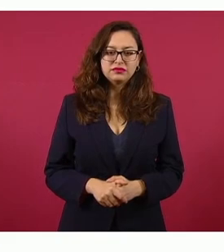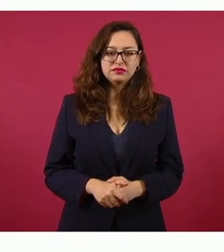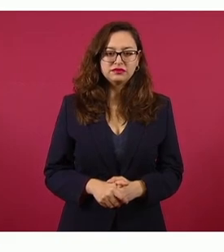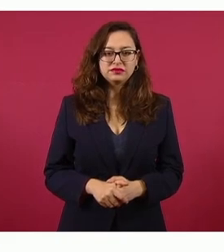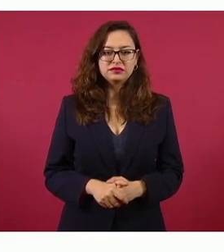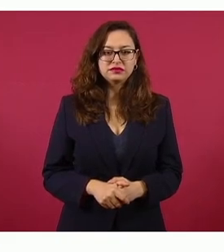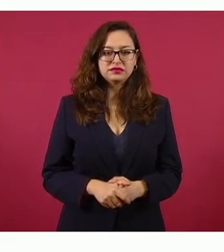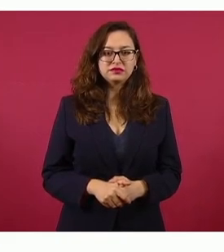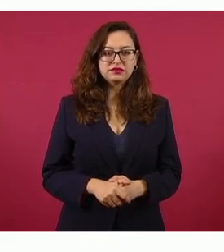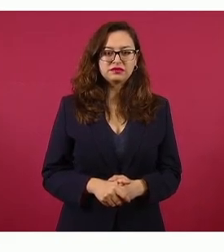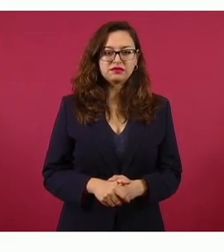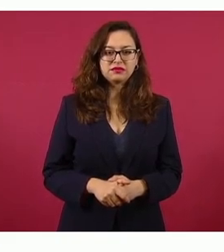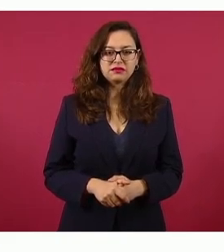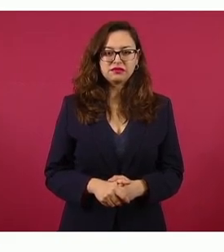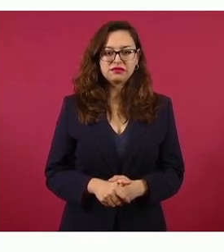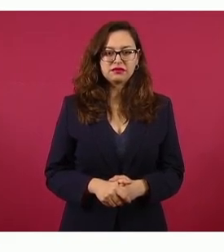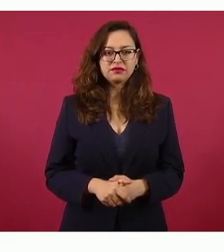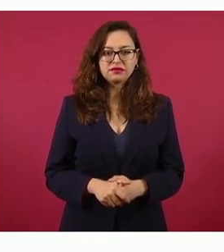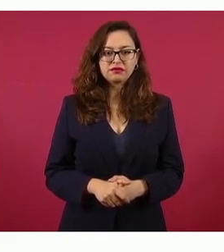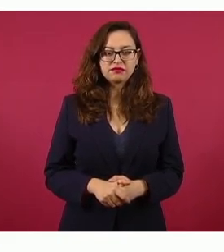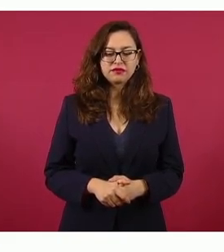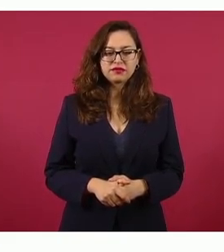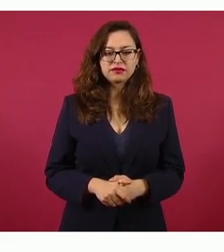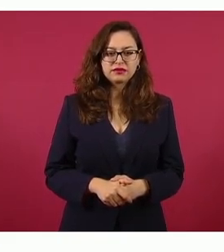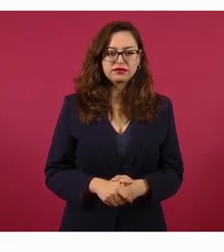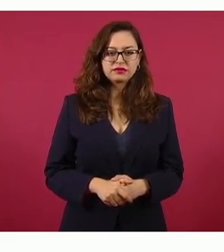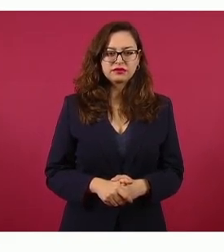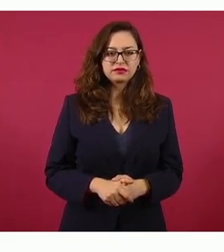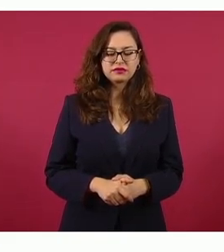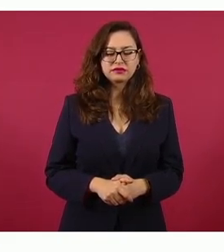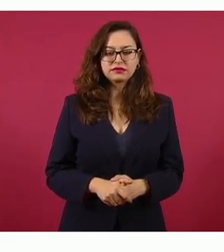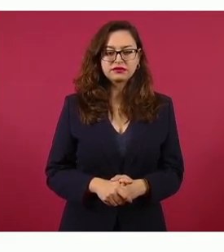a purificar la vida pública.